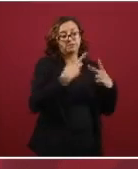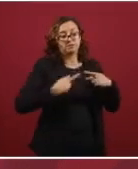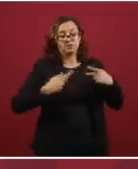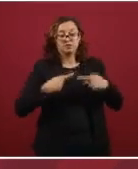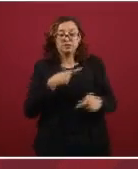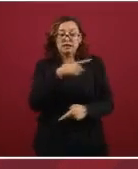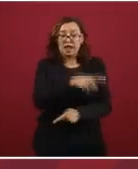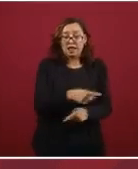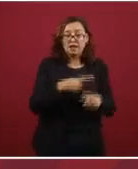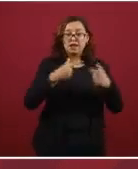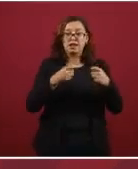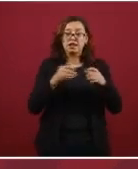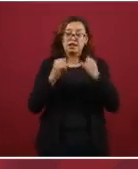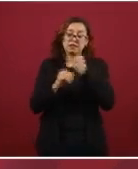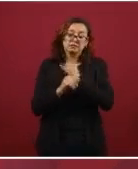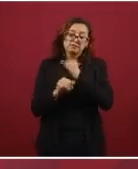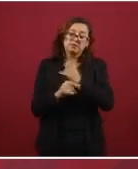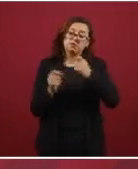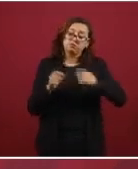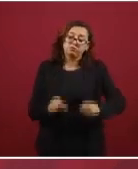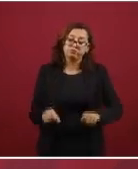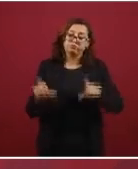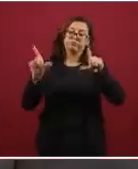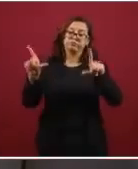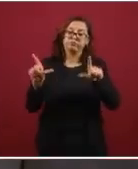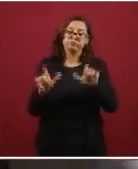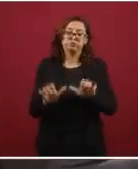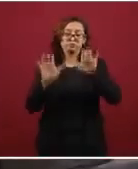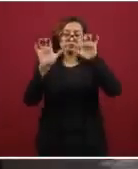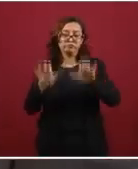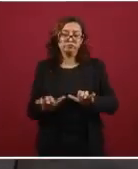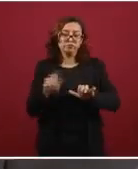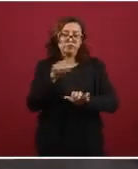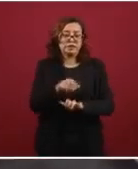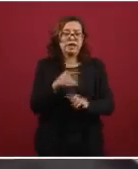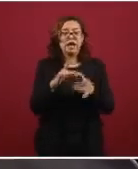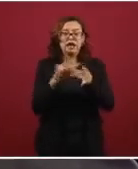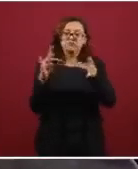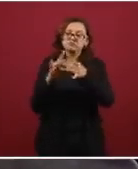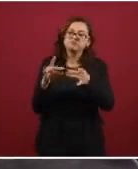ese manifiesto, además en un servidor donde hay una red de personas,